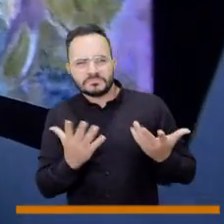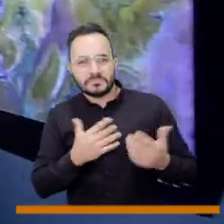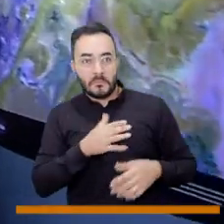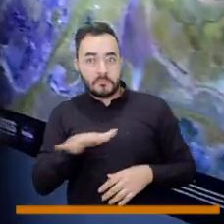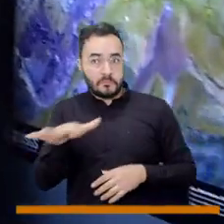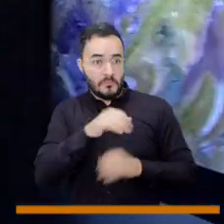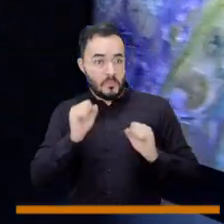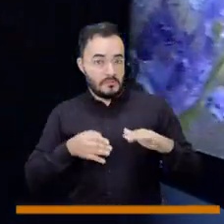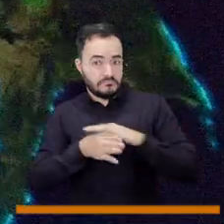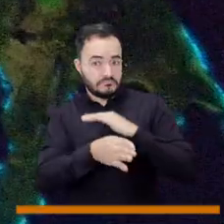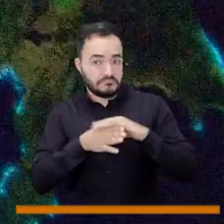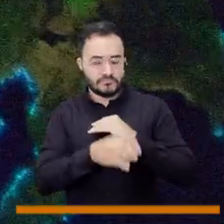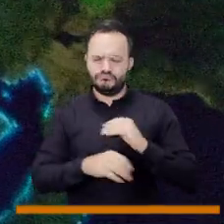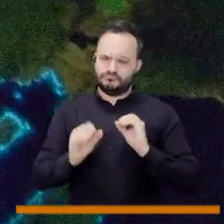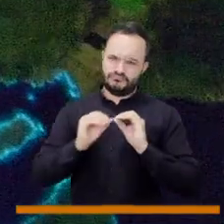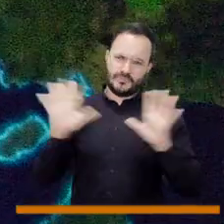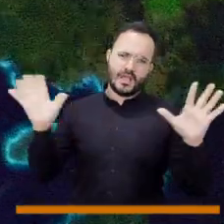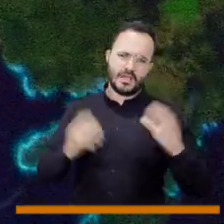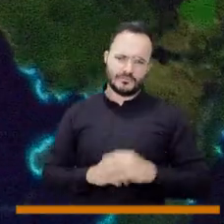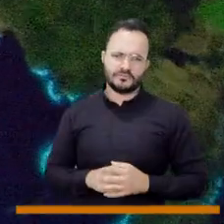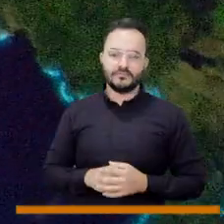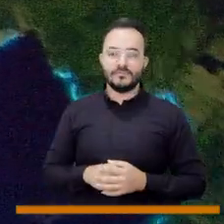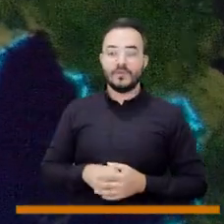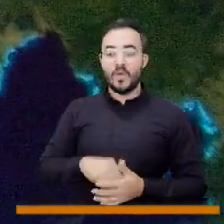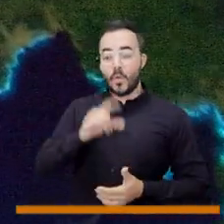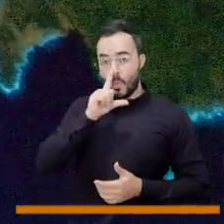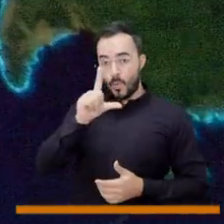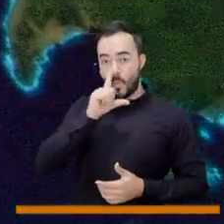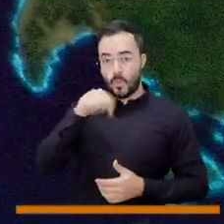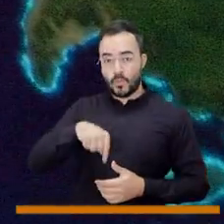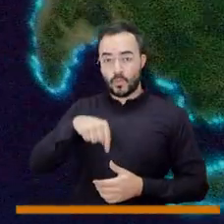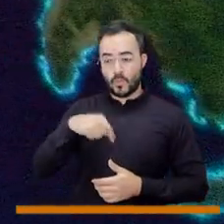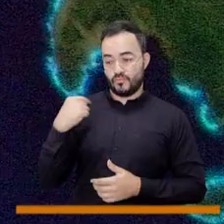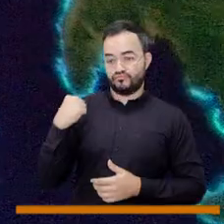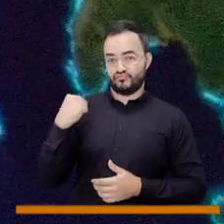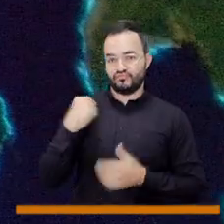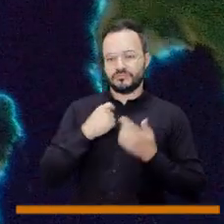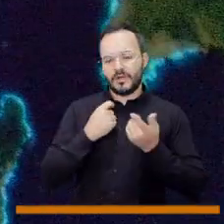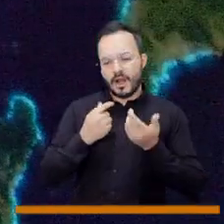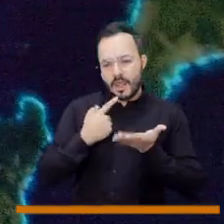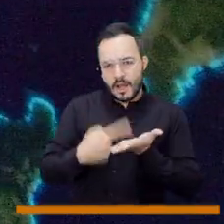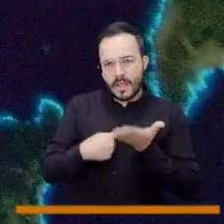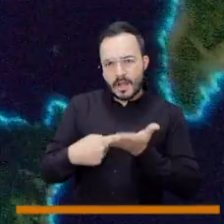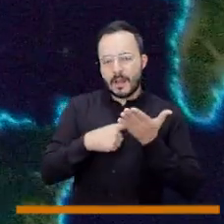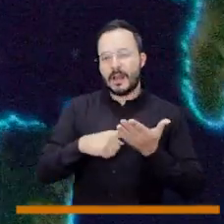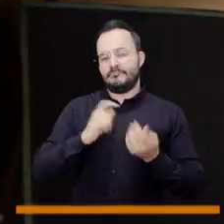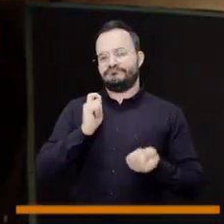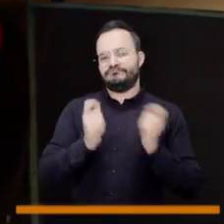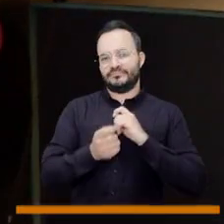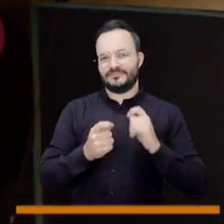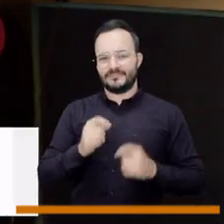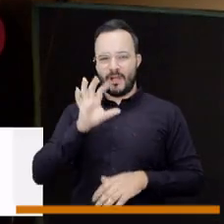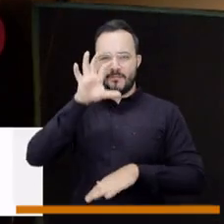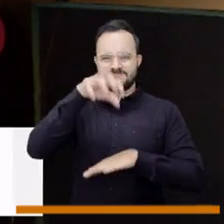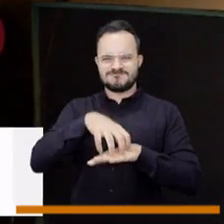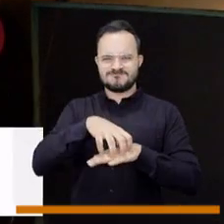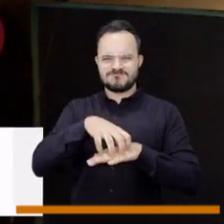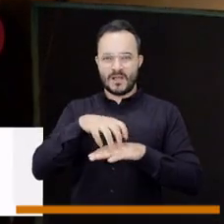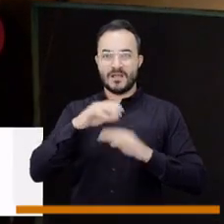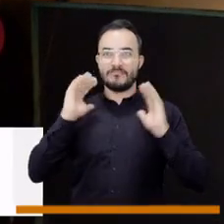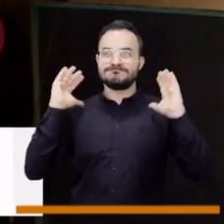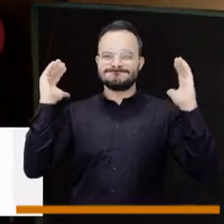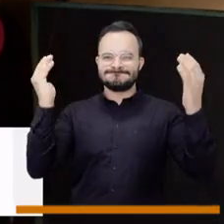¿está abierto al público? Claro, claro. El planetario desde julio de este año tuvo una renovación tecnológica en el